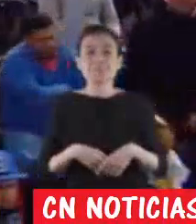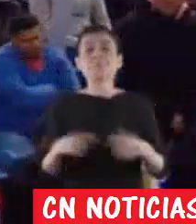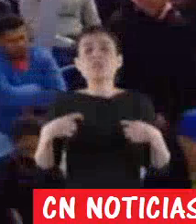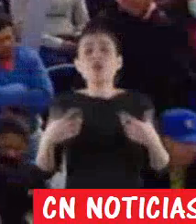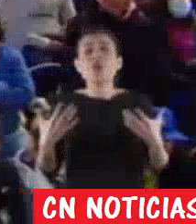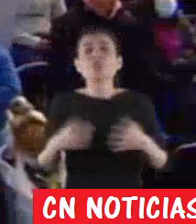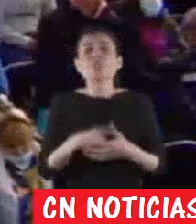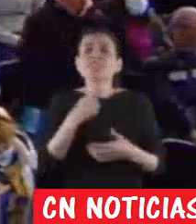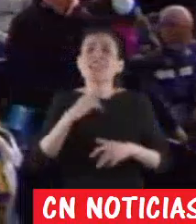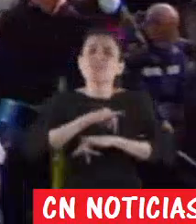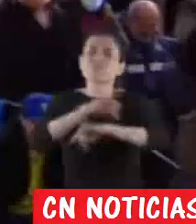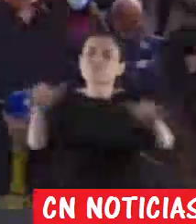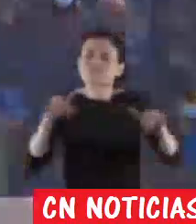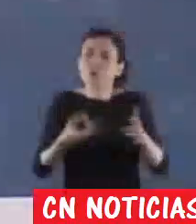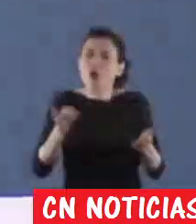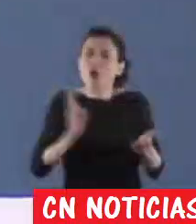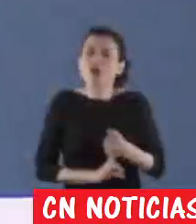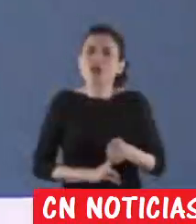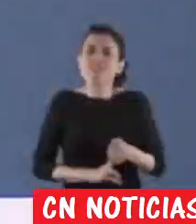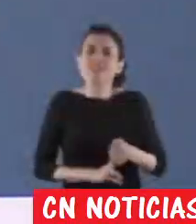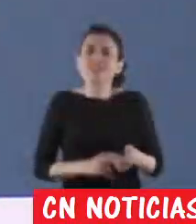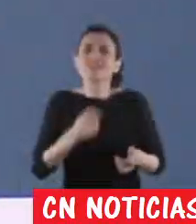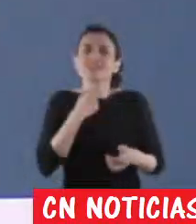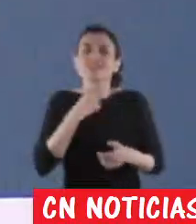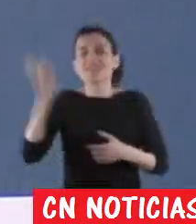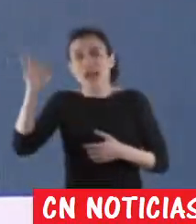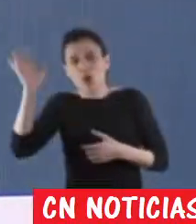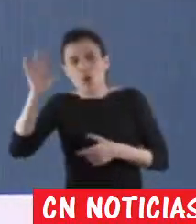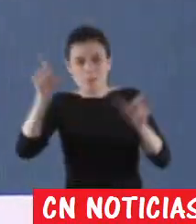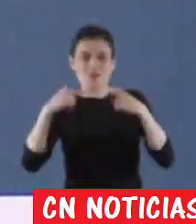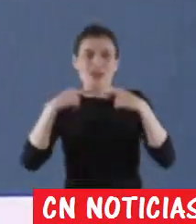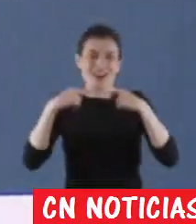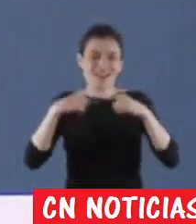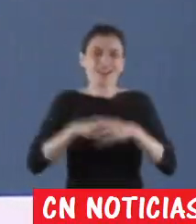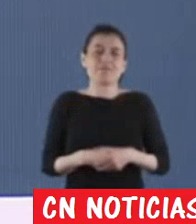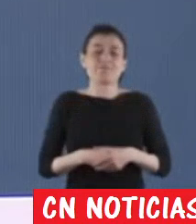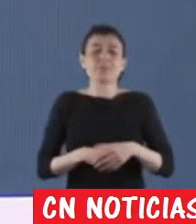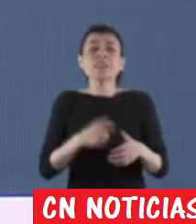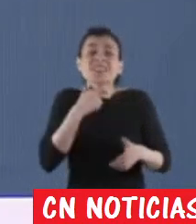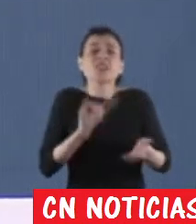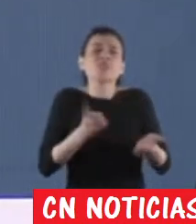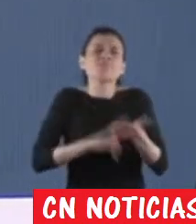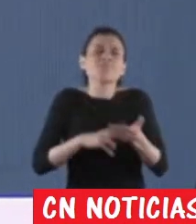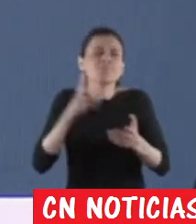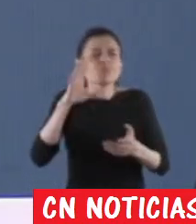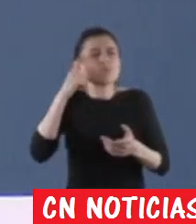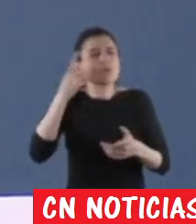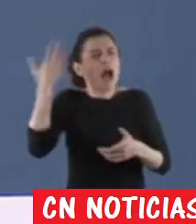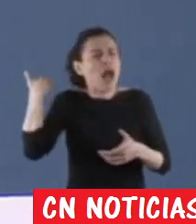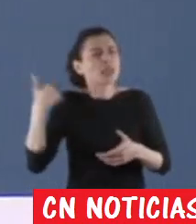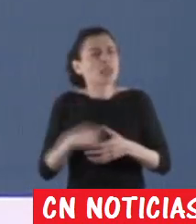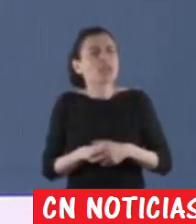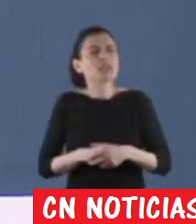quiero recordar, quiero recordar algunos momentos que